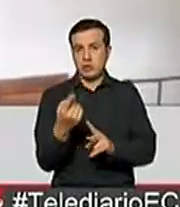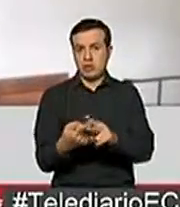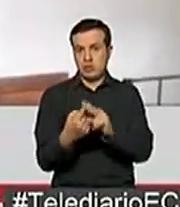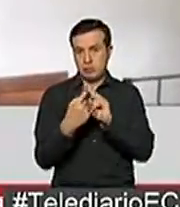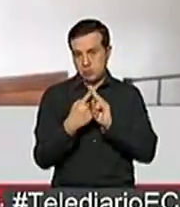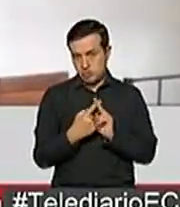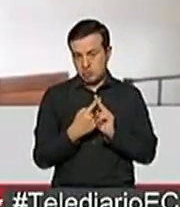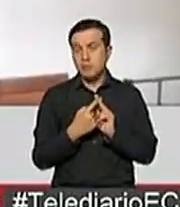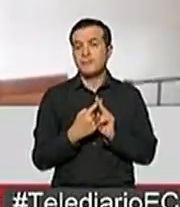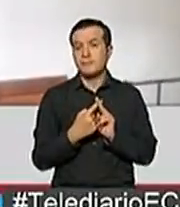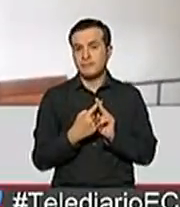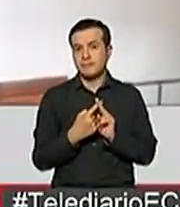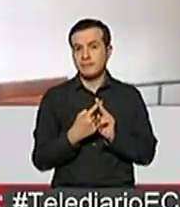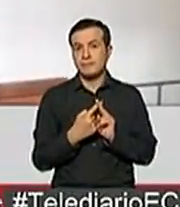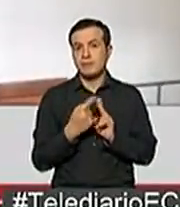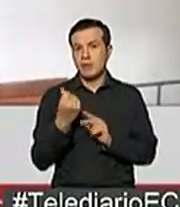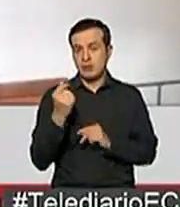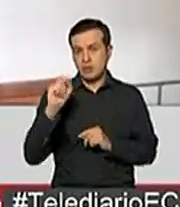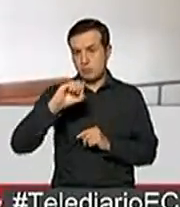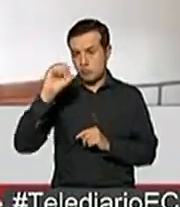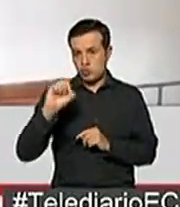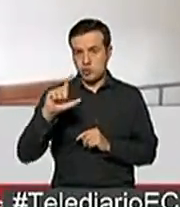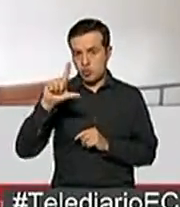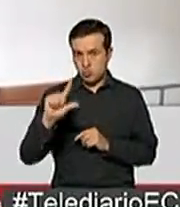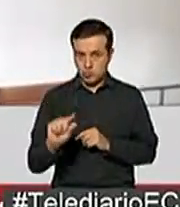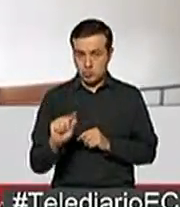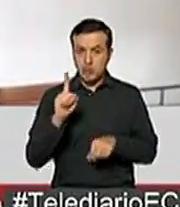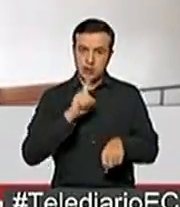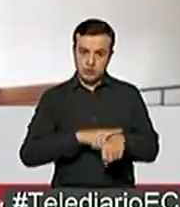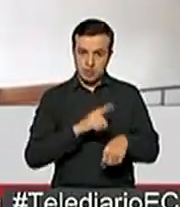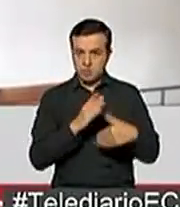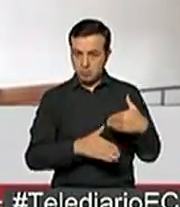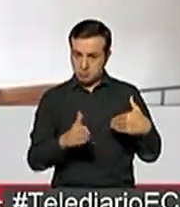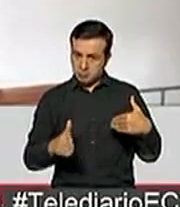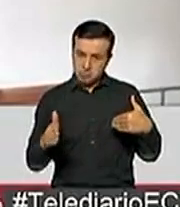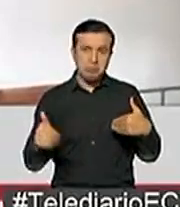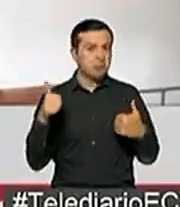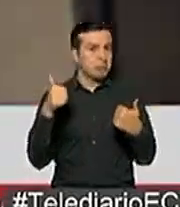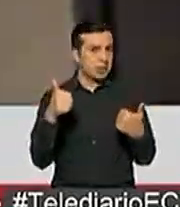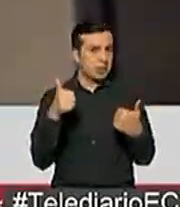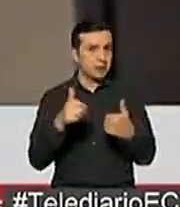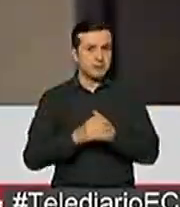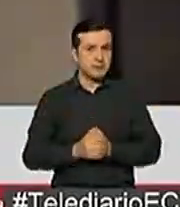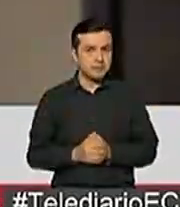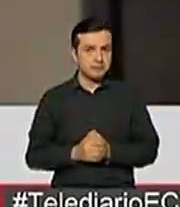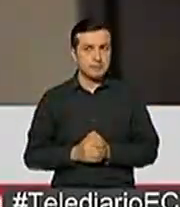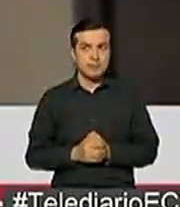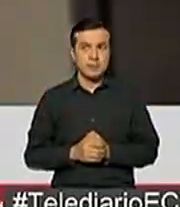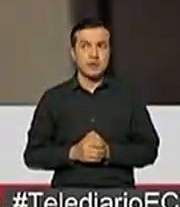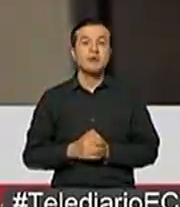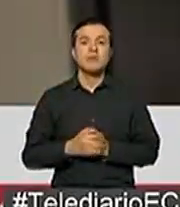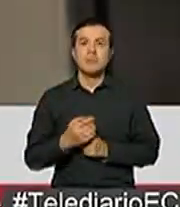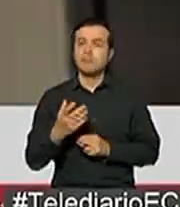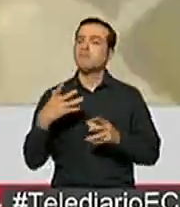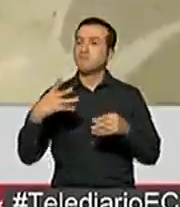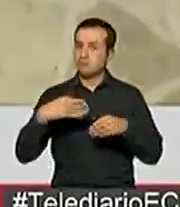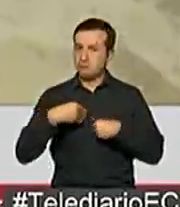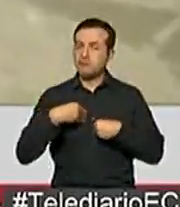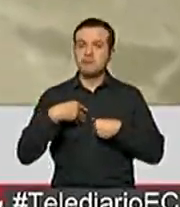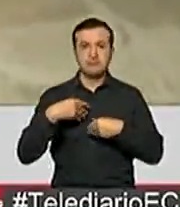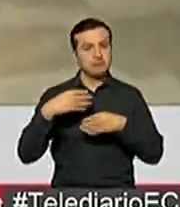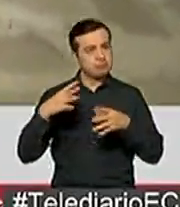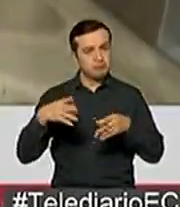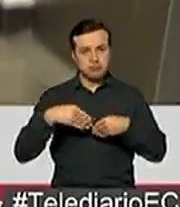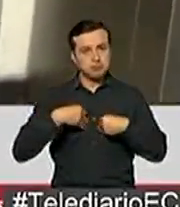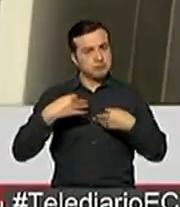con un buen interés y con unos plazos que me parecen convenientes él es uno de los primeros en recibir estos recursos en